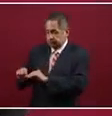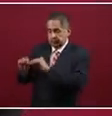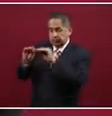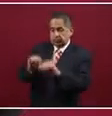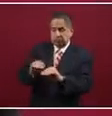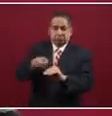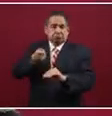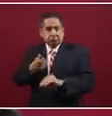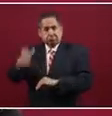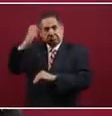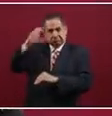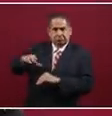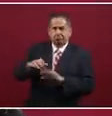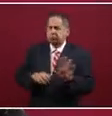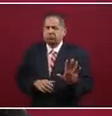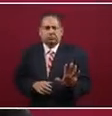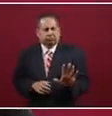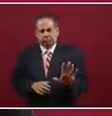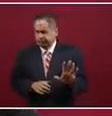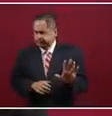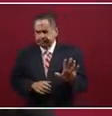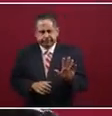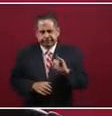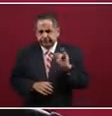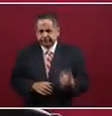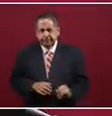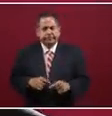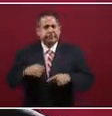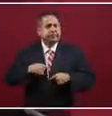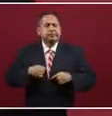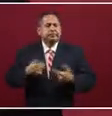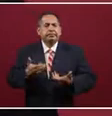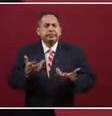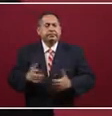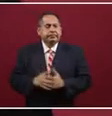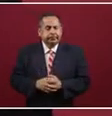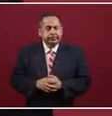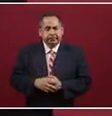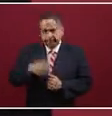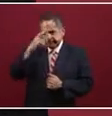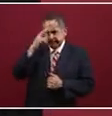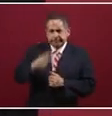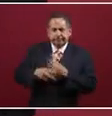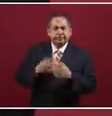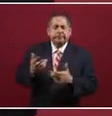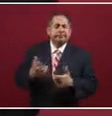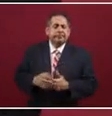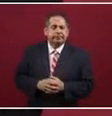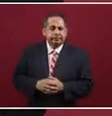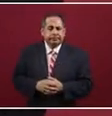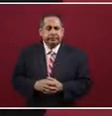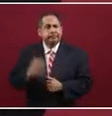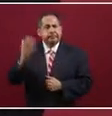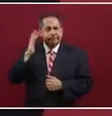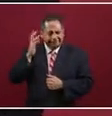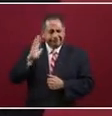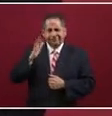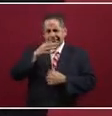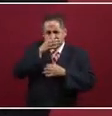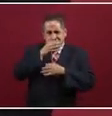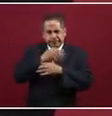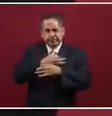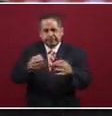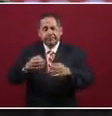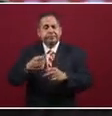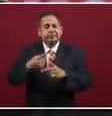criminal. ¿Qué es lo que se va a hacer? Se va a hacer un proceso ya se anunció desde que entró